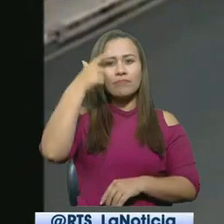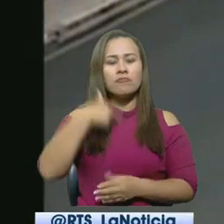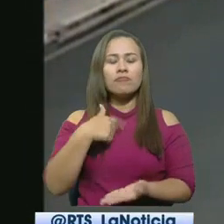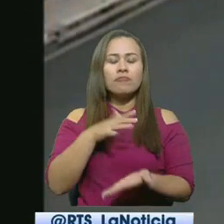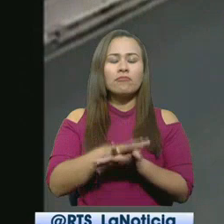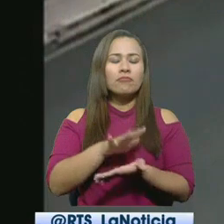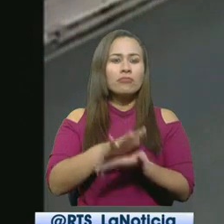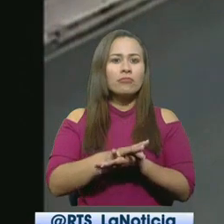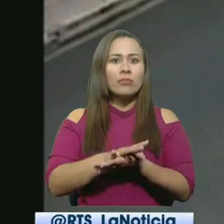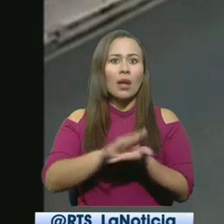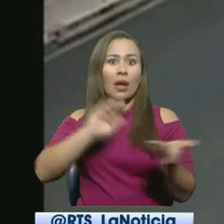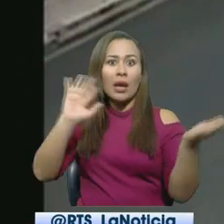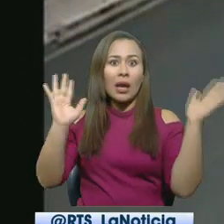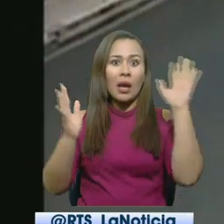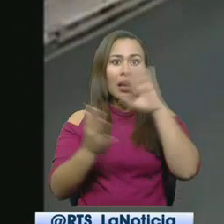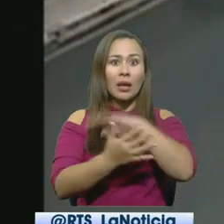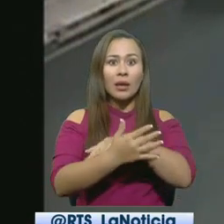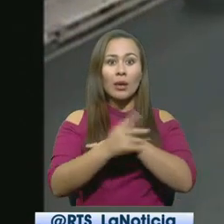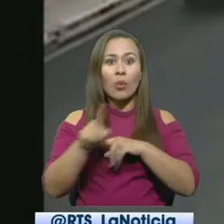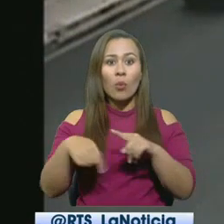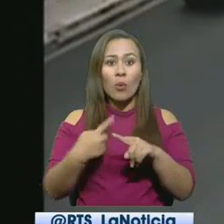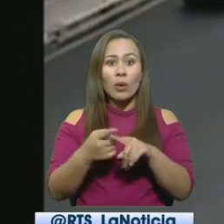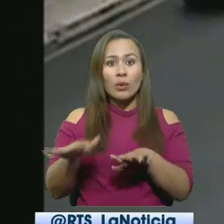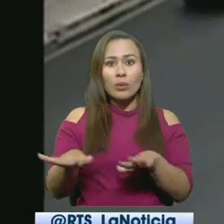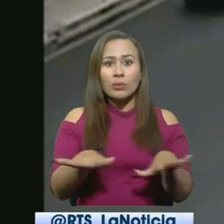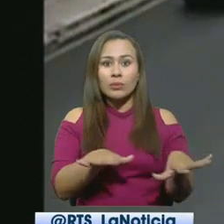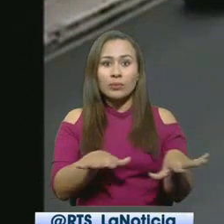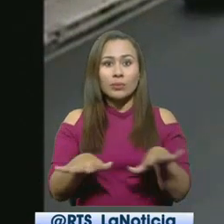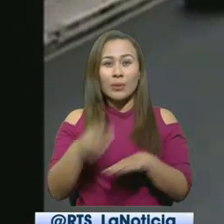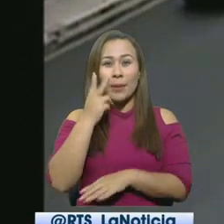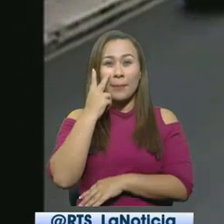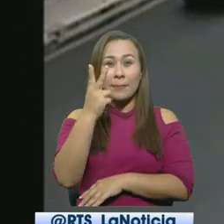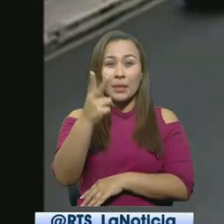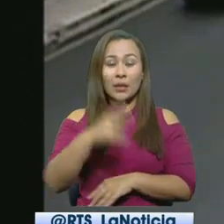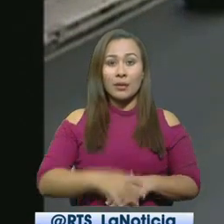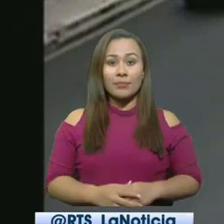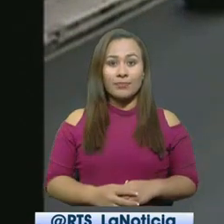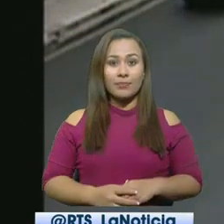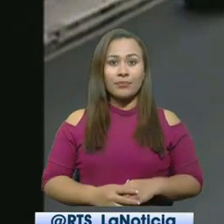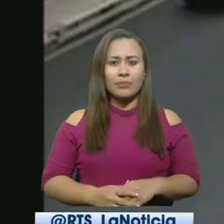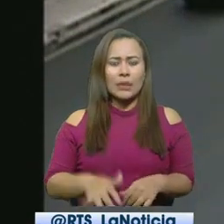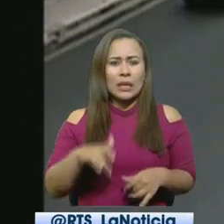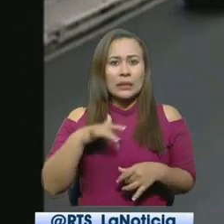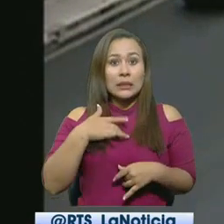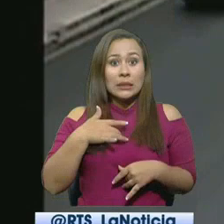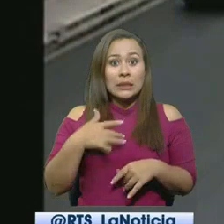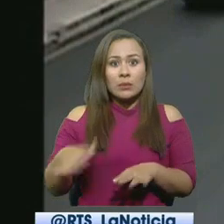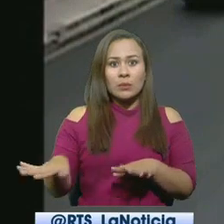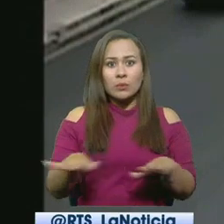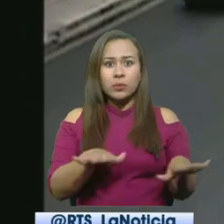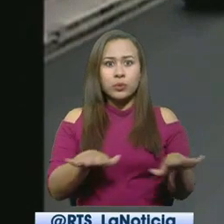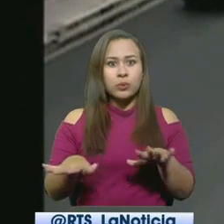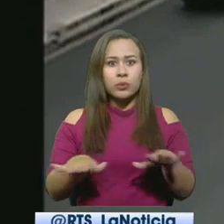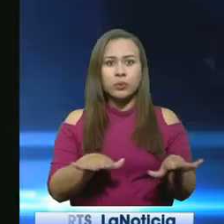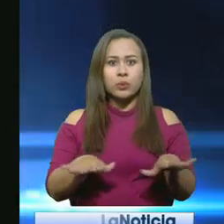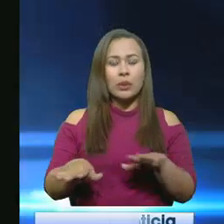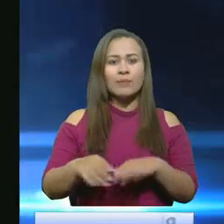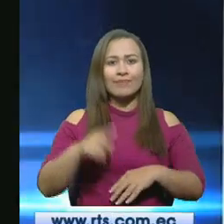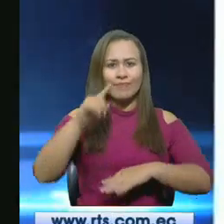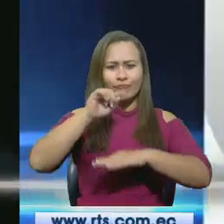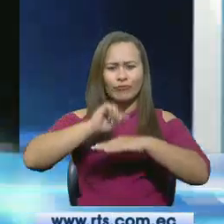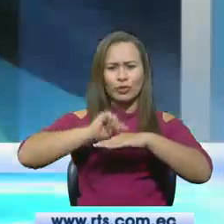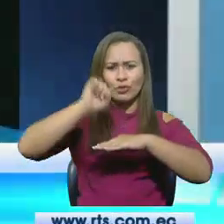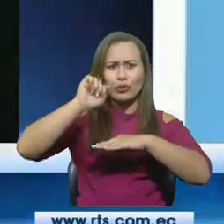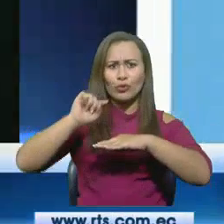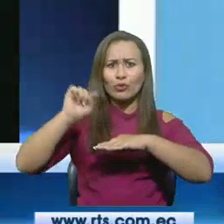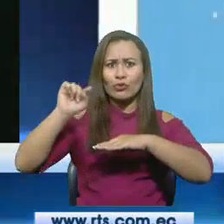brazos en el momento en que todo empezó a temblar. Se trató de un movimiento telúrico de 6.2 grados en la escala de